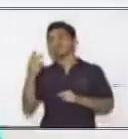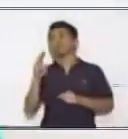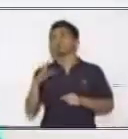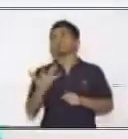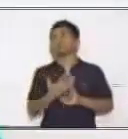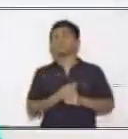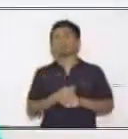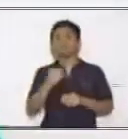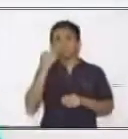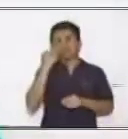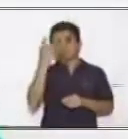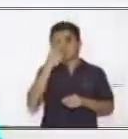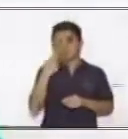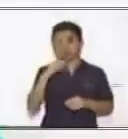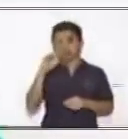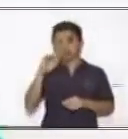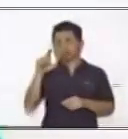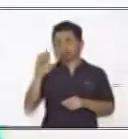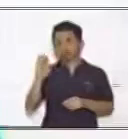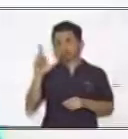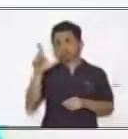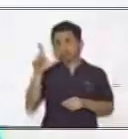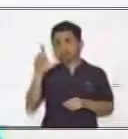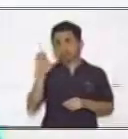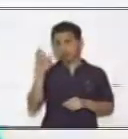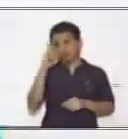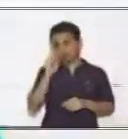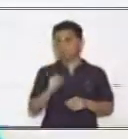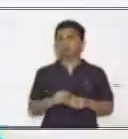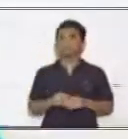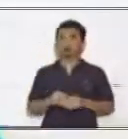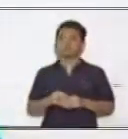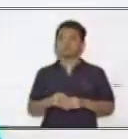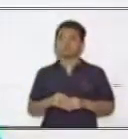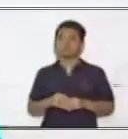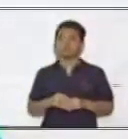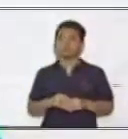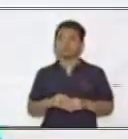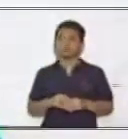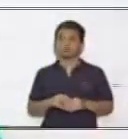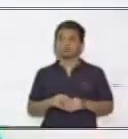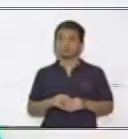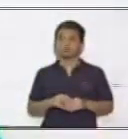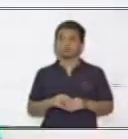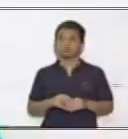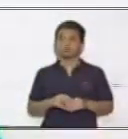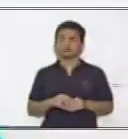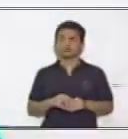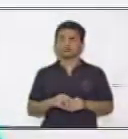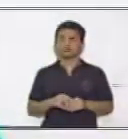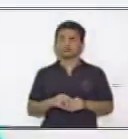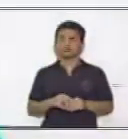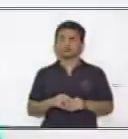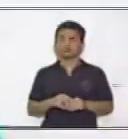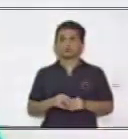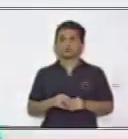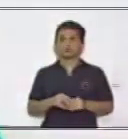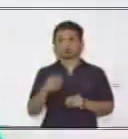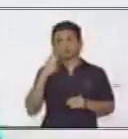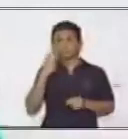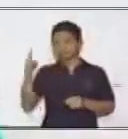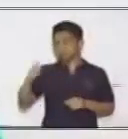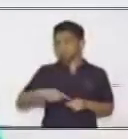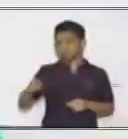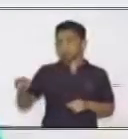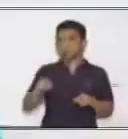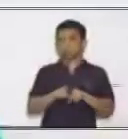que tenemos en pantalla. El isósceles. ¿Cuál es su característica? Dos lados